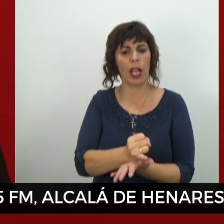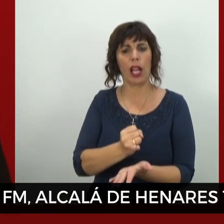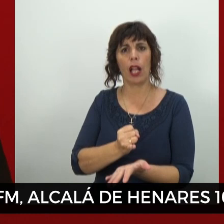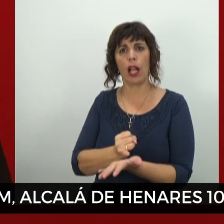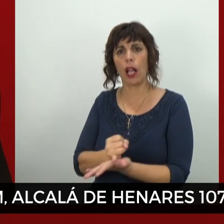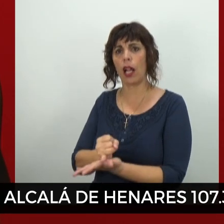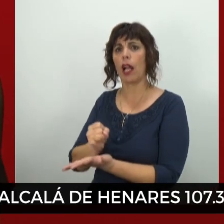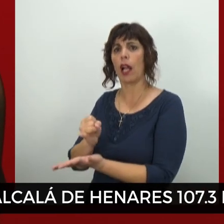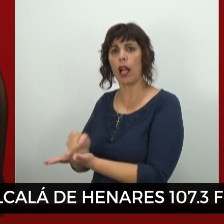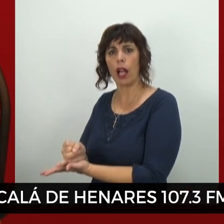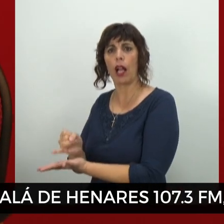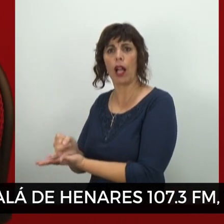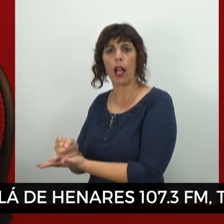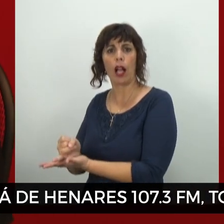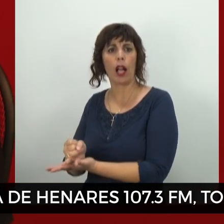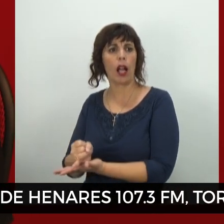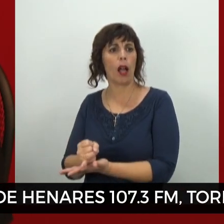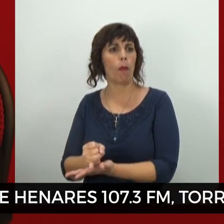cuatro diferentes formas de campo de corazón.